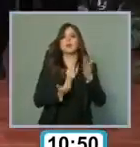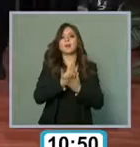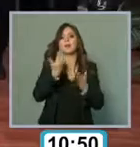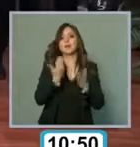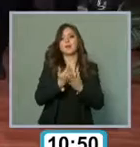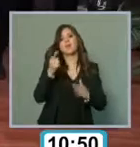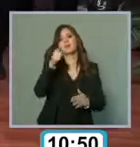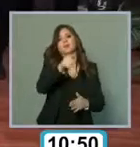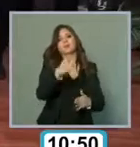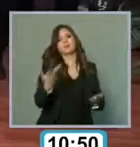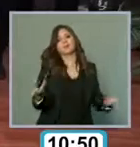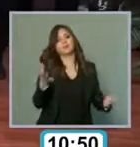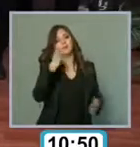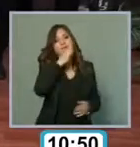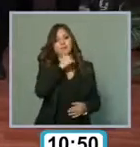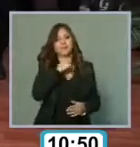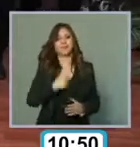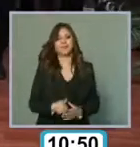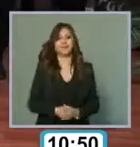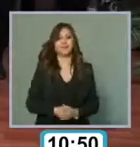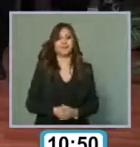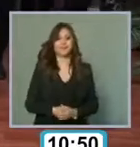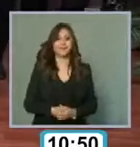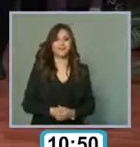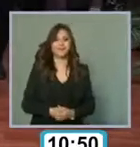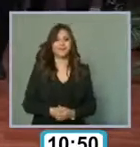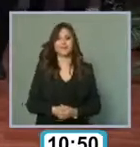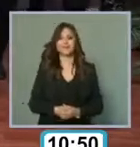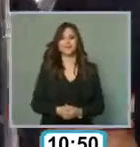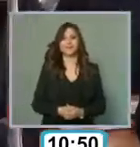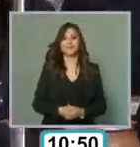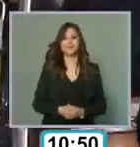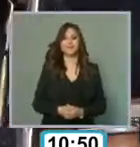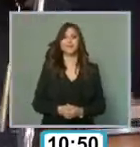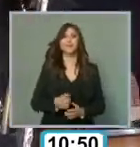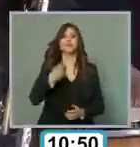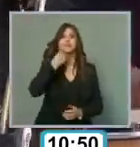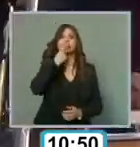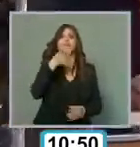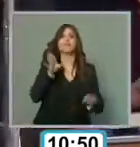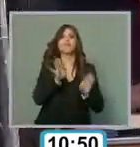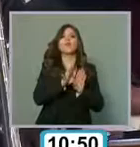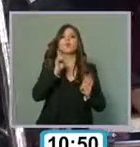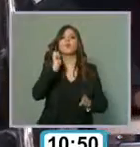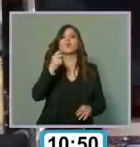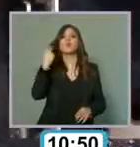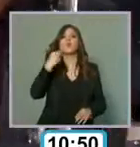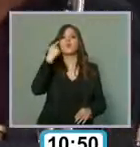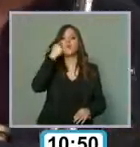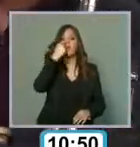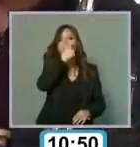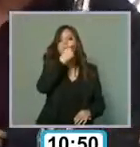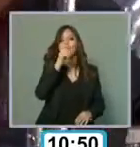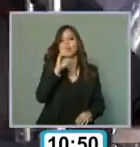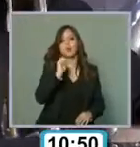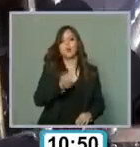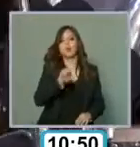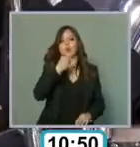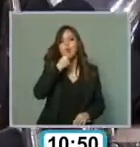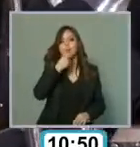allá. Qué bárbaro, la cara. Con los ojos colorados, mi compa. ¿Cómo se llama el de los ojos colorados? Mi compa